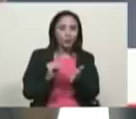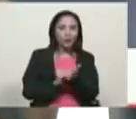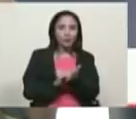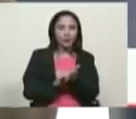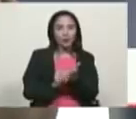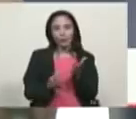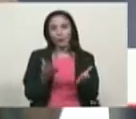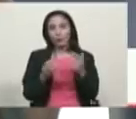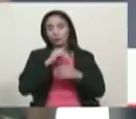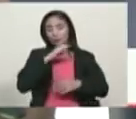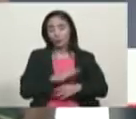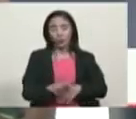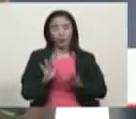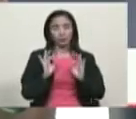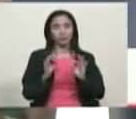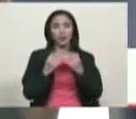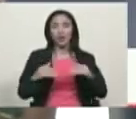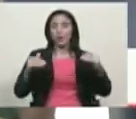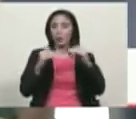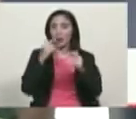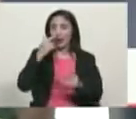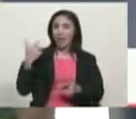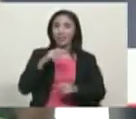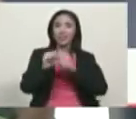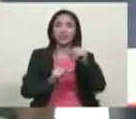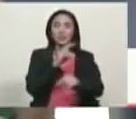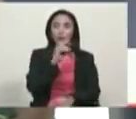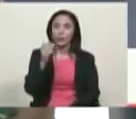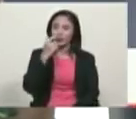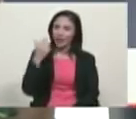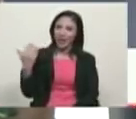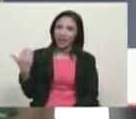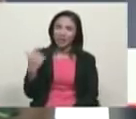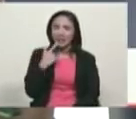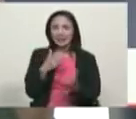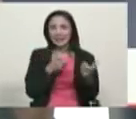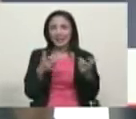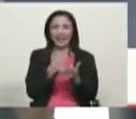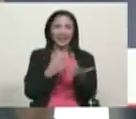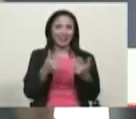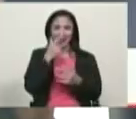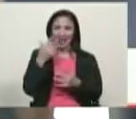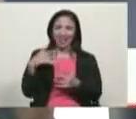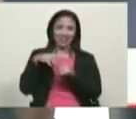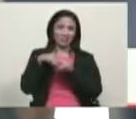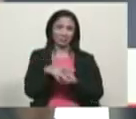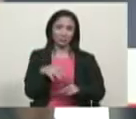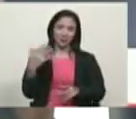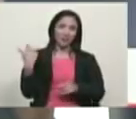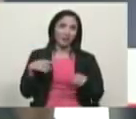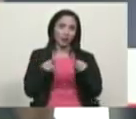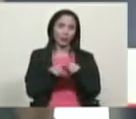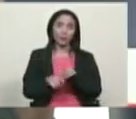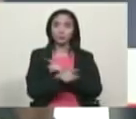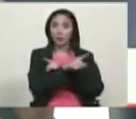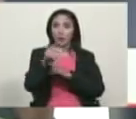un tiempo exactamente igual que el siglo XX. Que sepa,